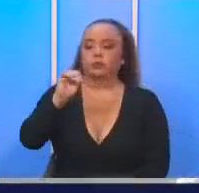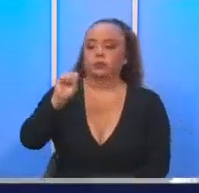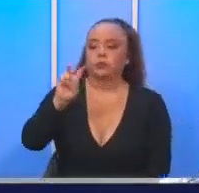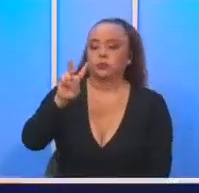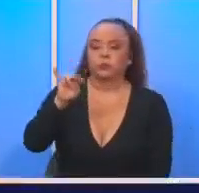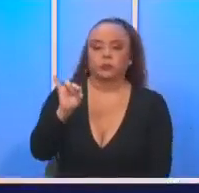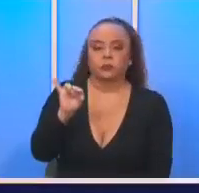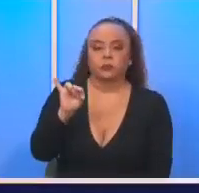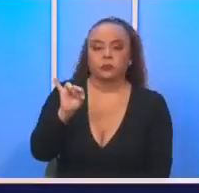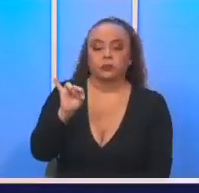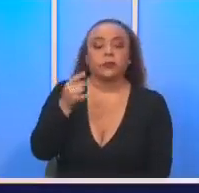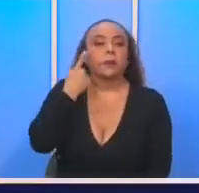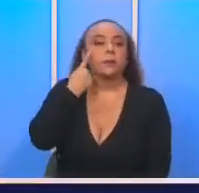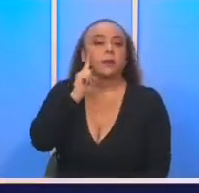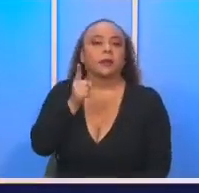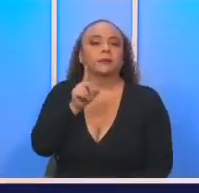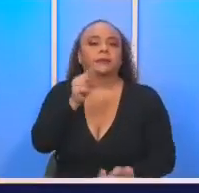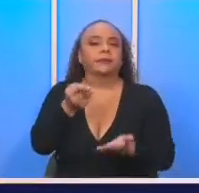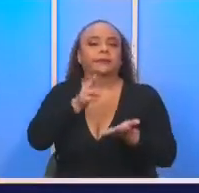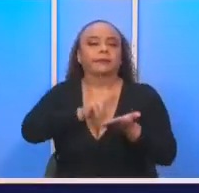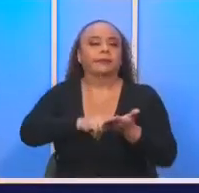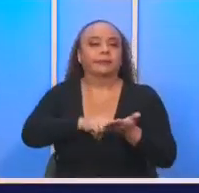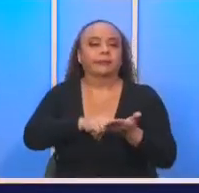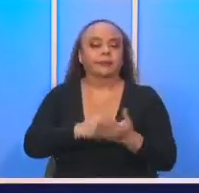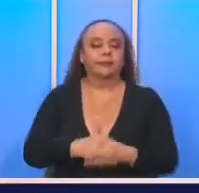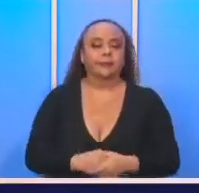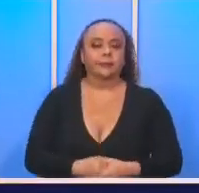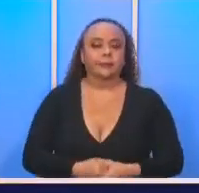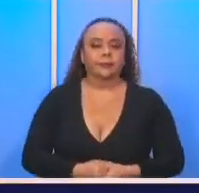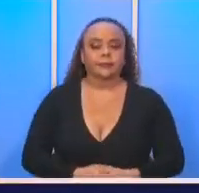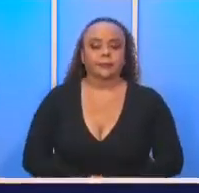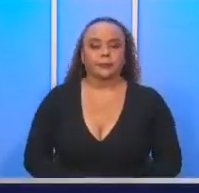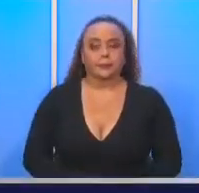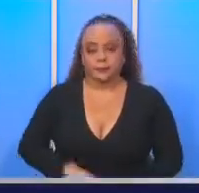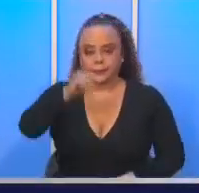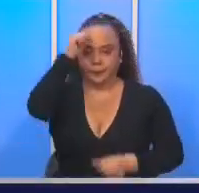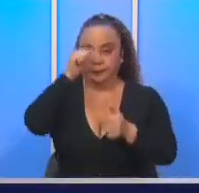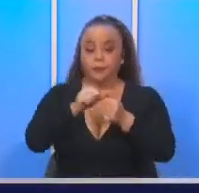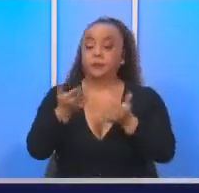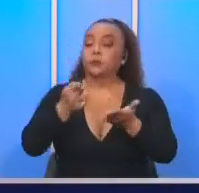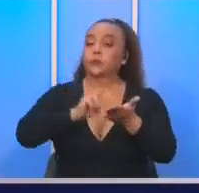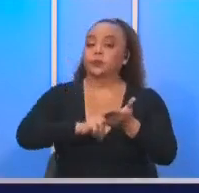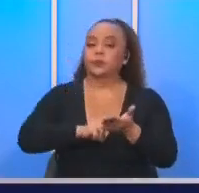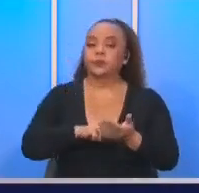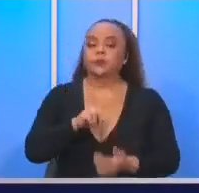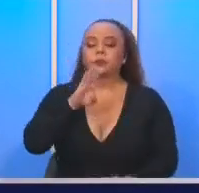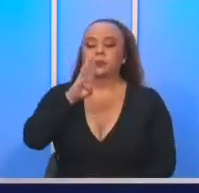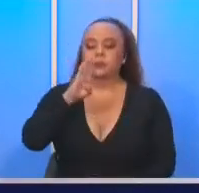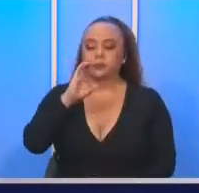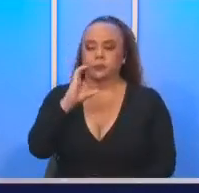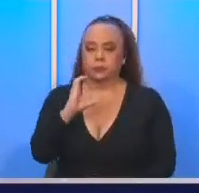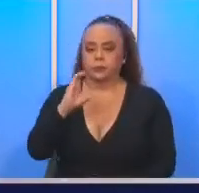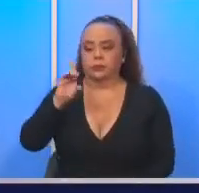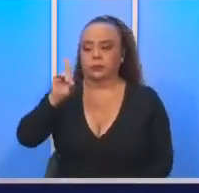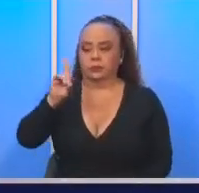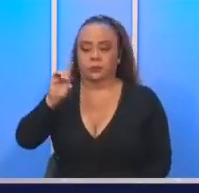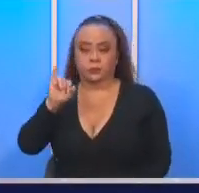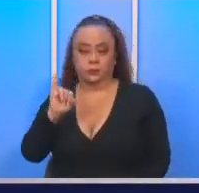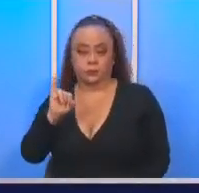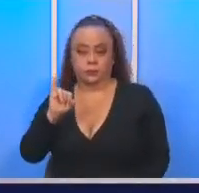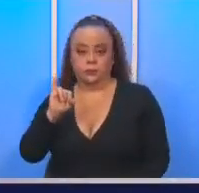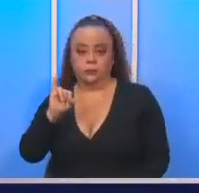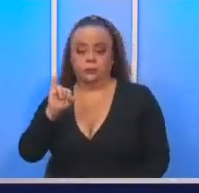de Seguridad Vial para impugnar la sanción. Recordemos que en el caso de las multas B, C, D y E, estas